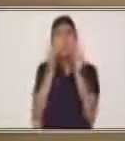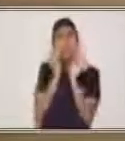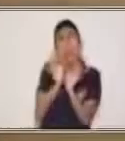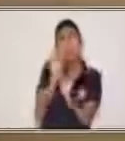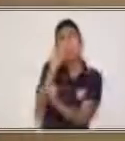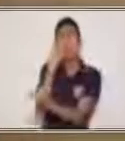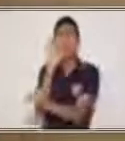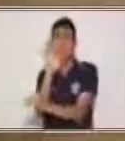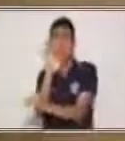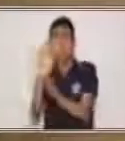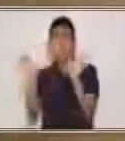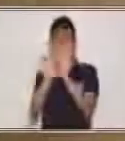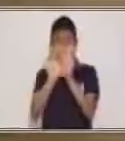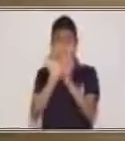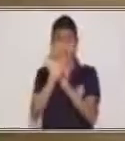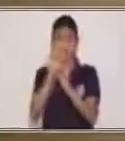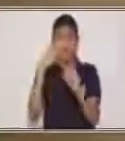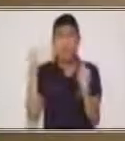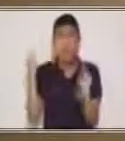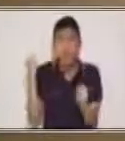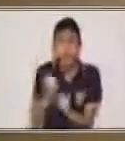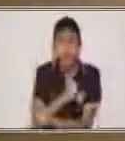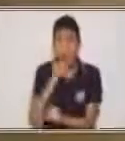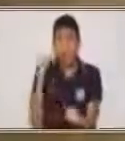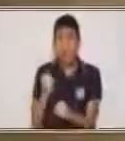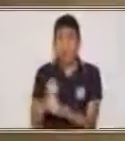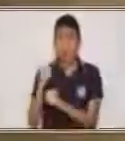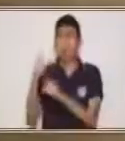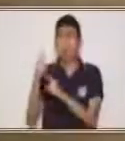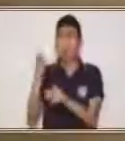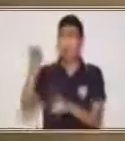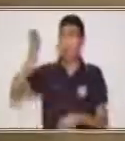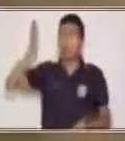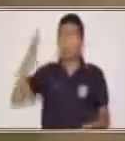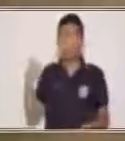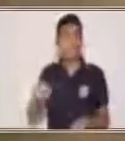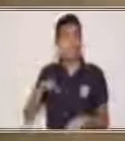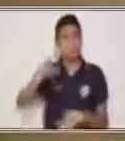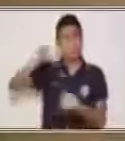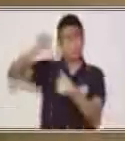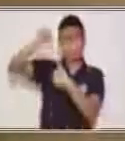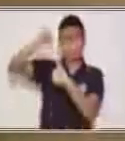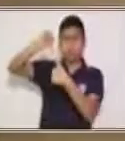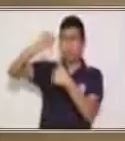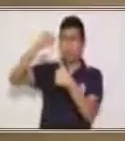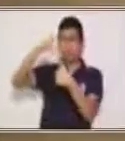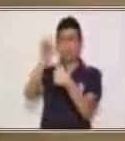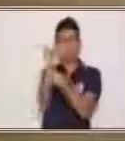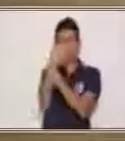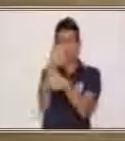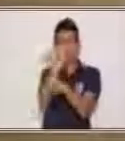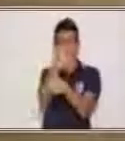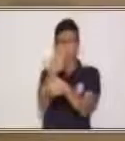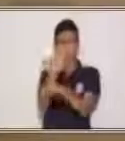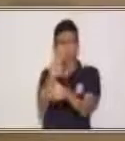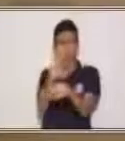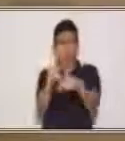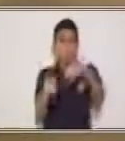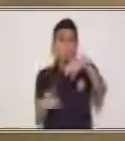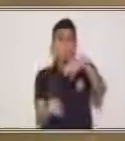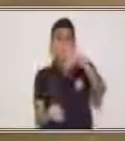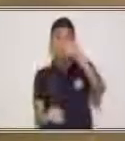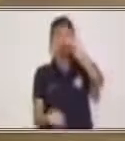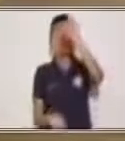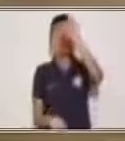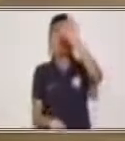Hace millones de años, Centroamérica no existía. Solo habían 2 grandes masas continentales, una al norte y